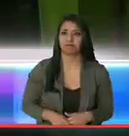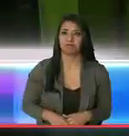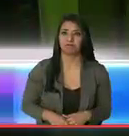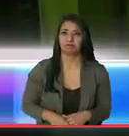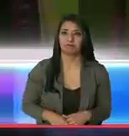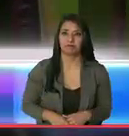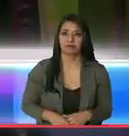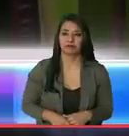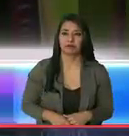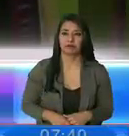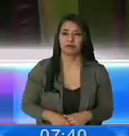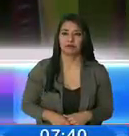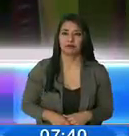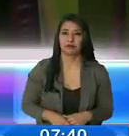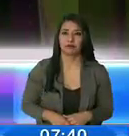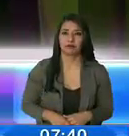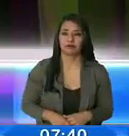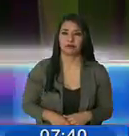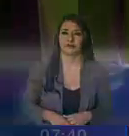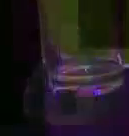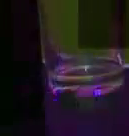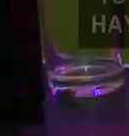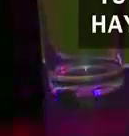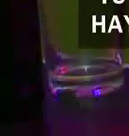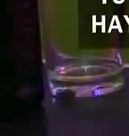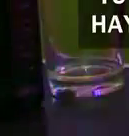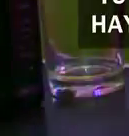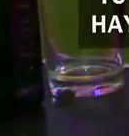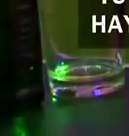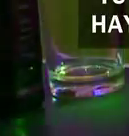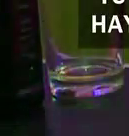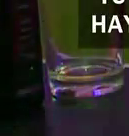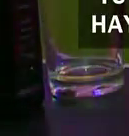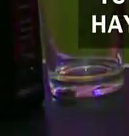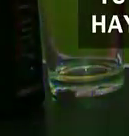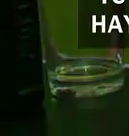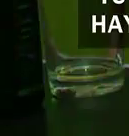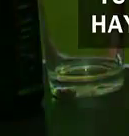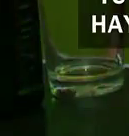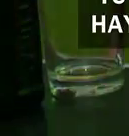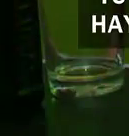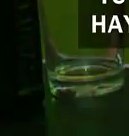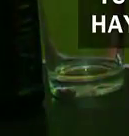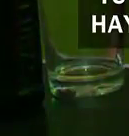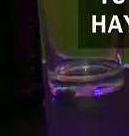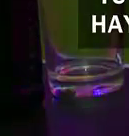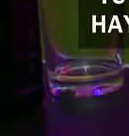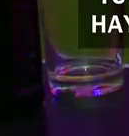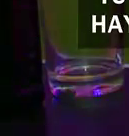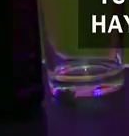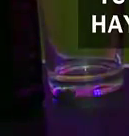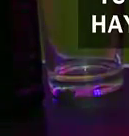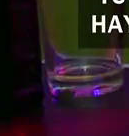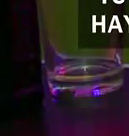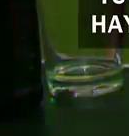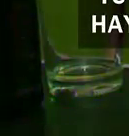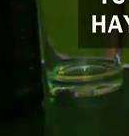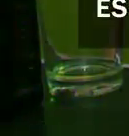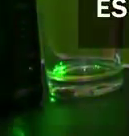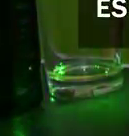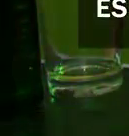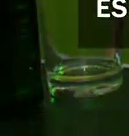Dejé a 3 niñas hermosísimas. Tuve que dejarlas ya que allá no hay empleo. Y si consigue